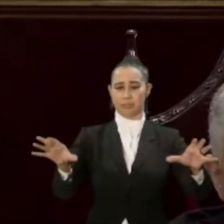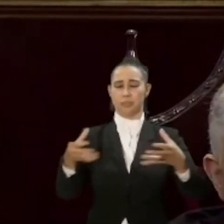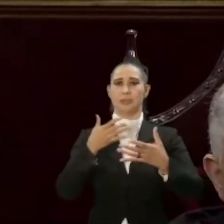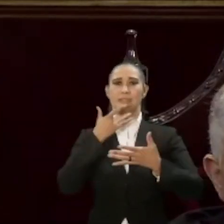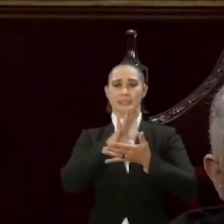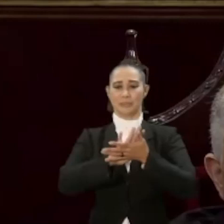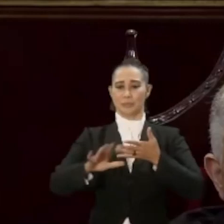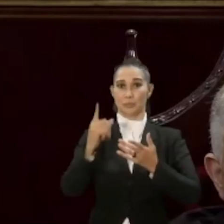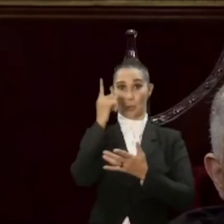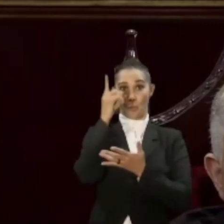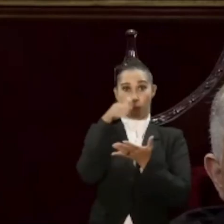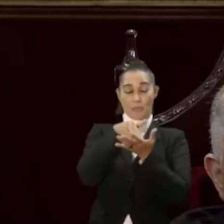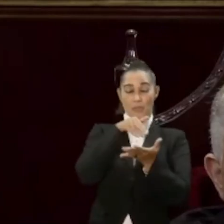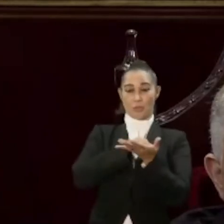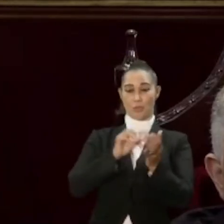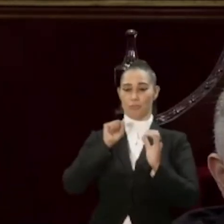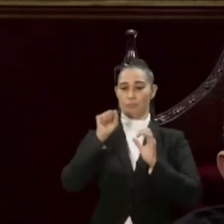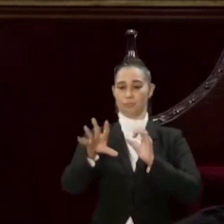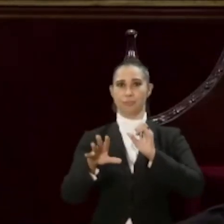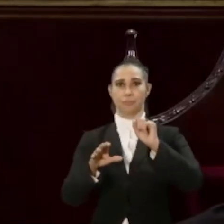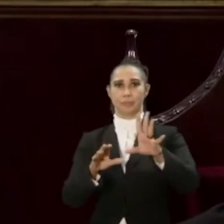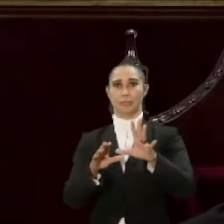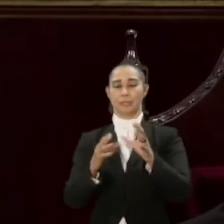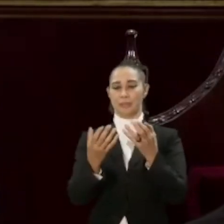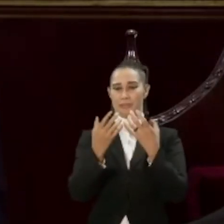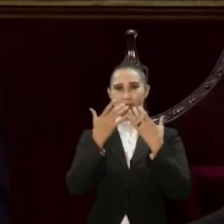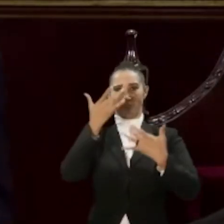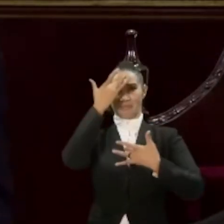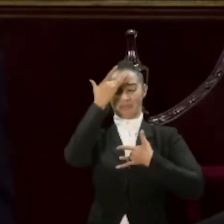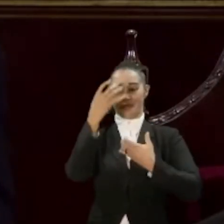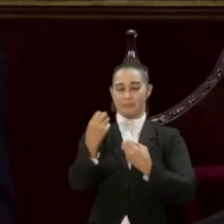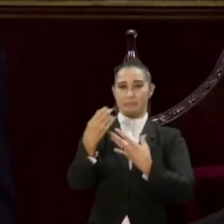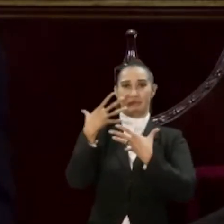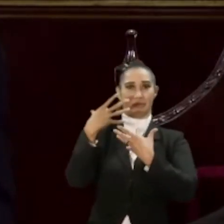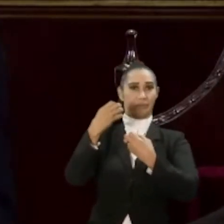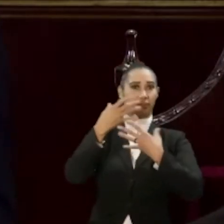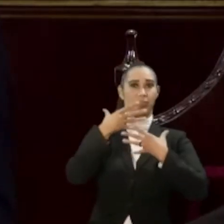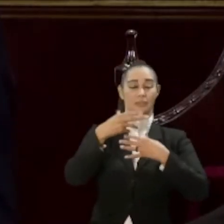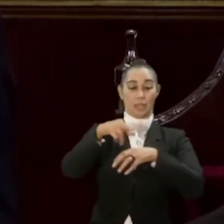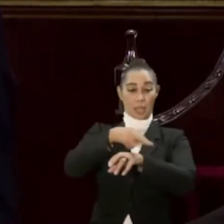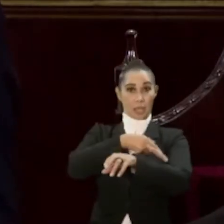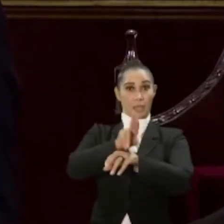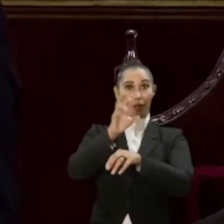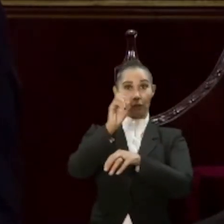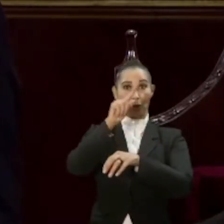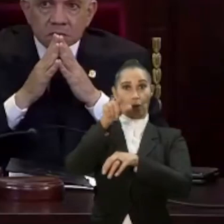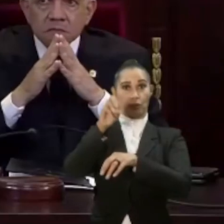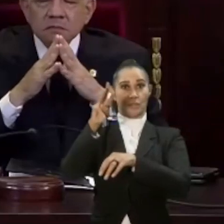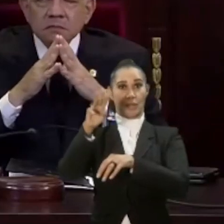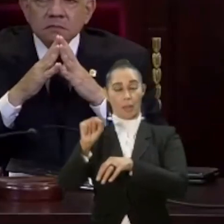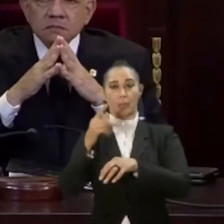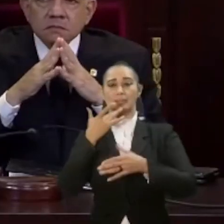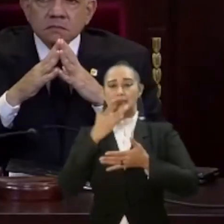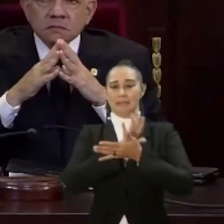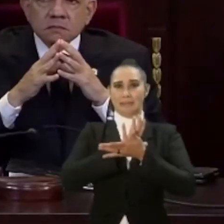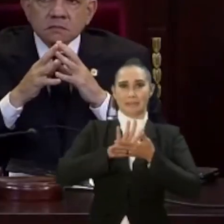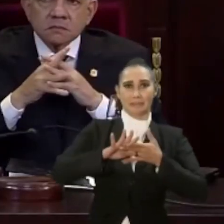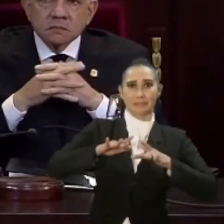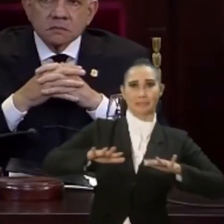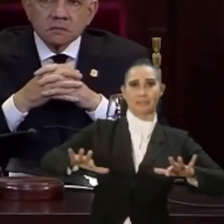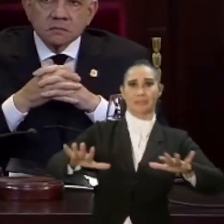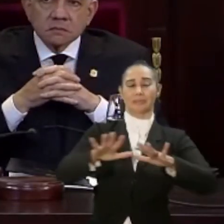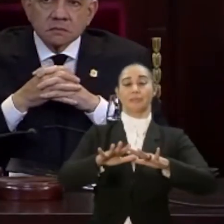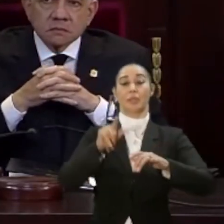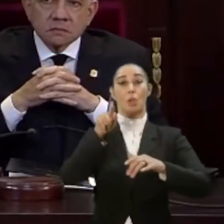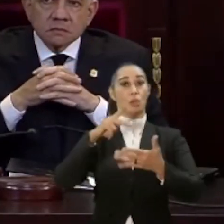1 millón de personas por décadas han sufrido la contaminación directa en el aire, el río Sama y el territorio. Con estos proyectos se